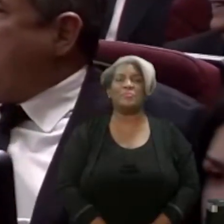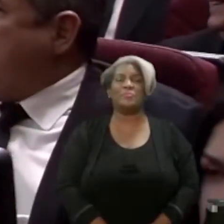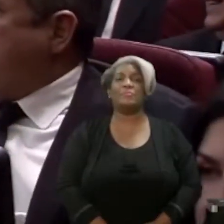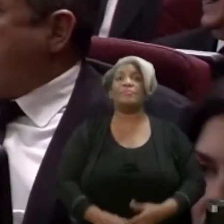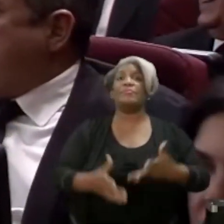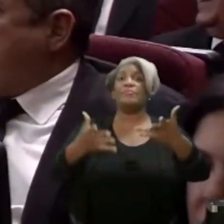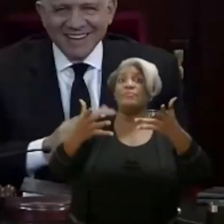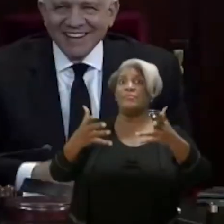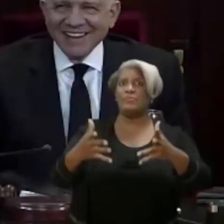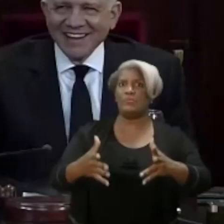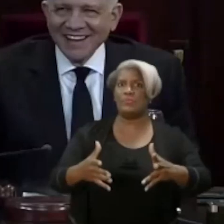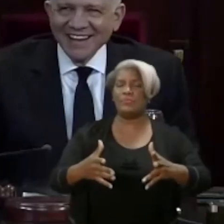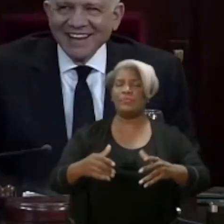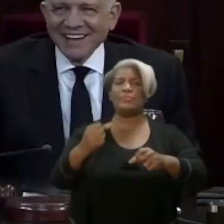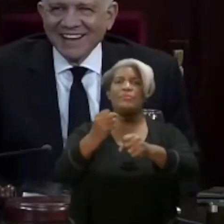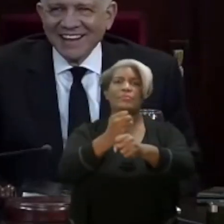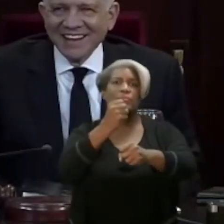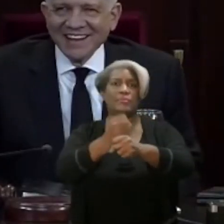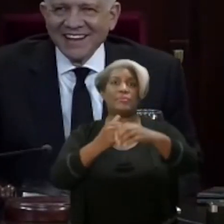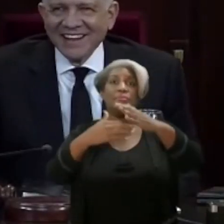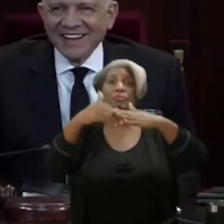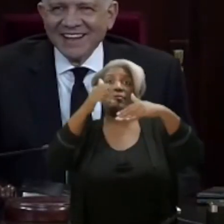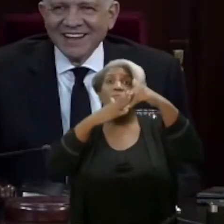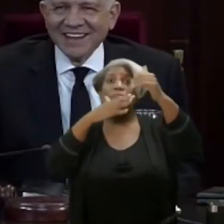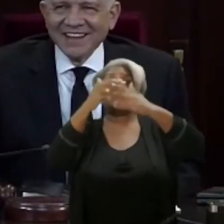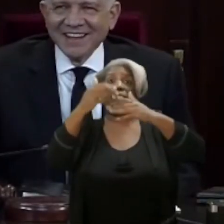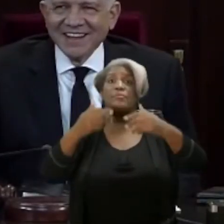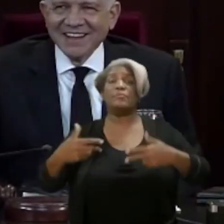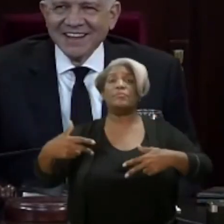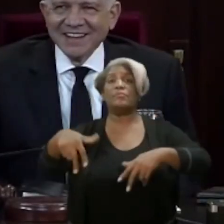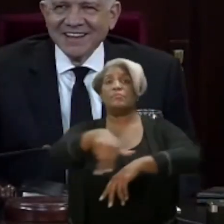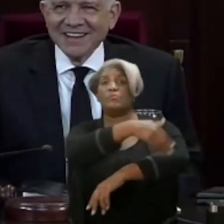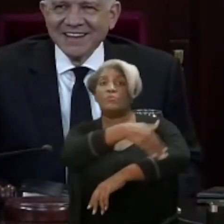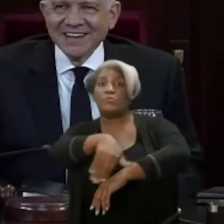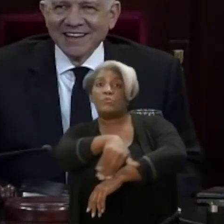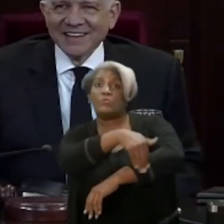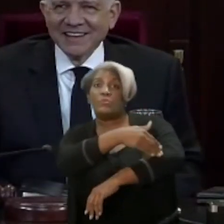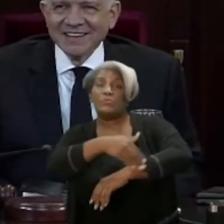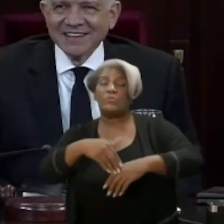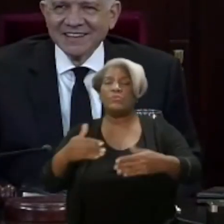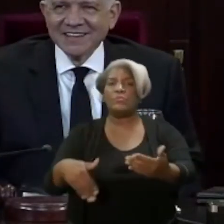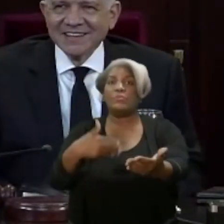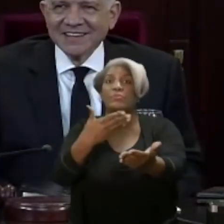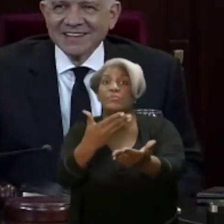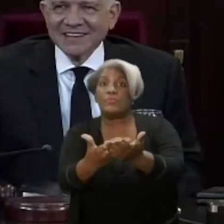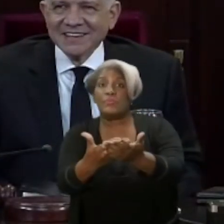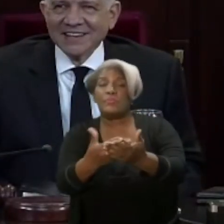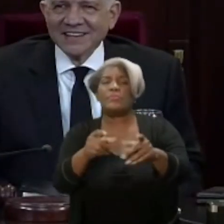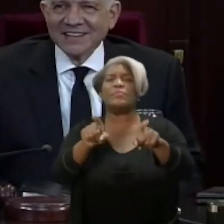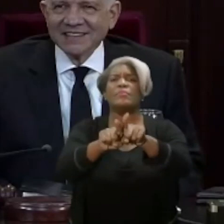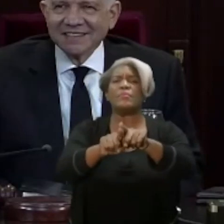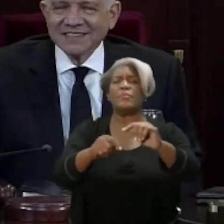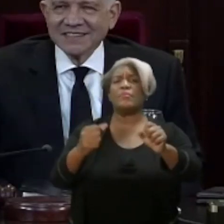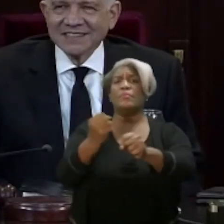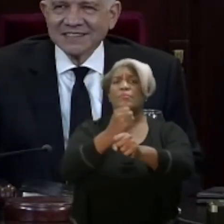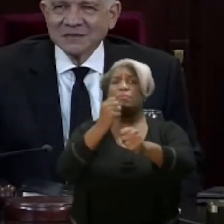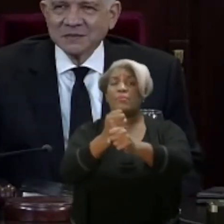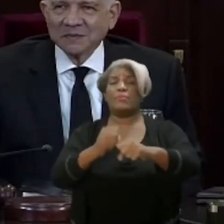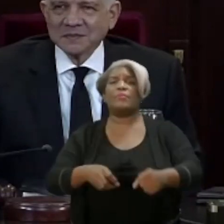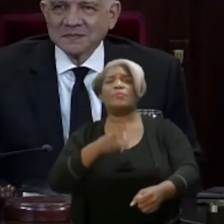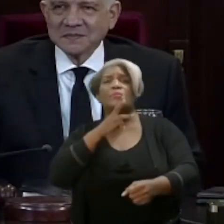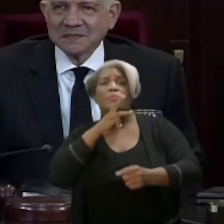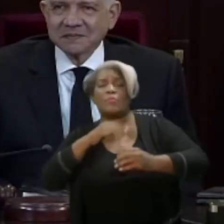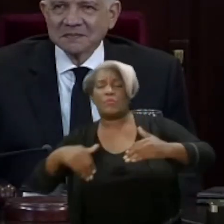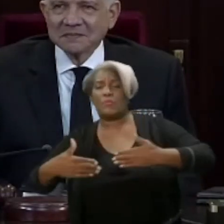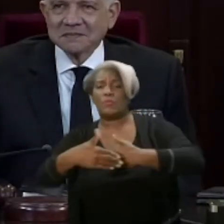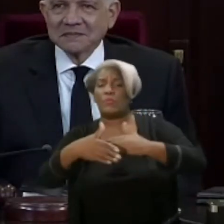Ya están avanzados los trabajos de construcción de las vías de acceso del proyecto, de las obras hidrosanitarias, de los trabajos del acueducto, de